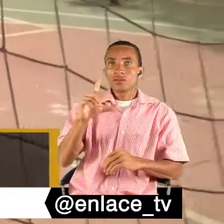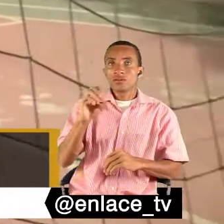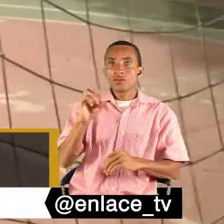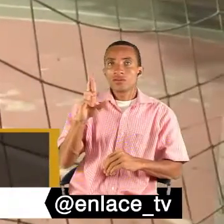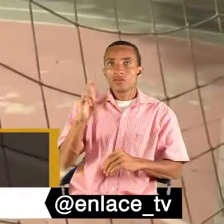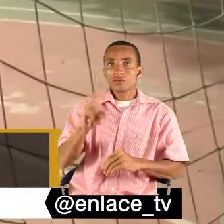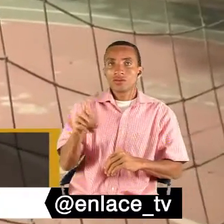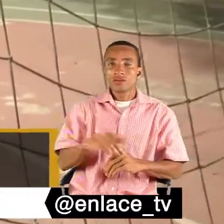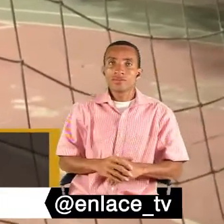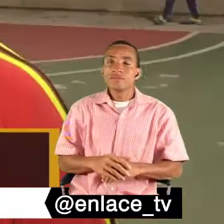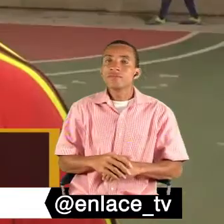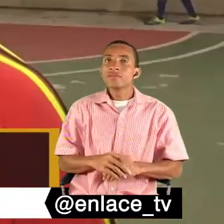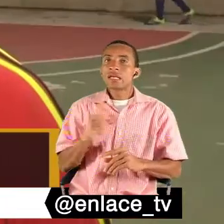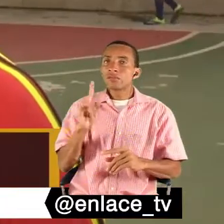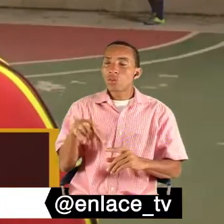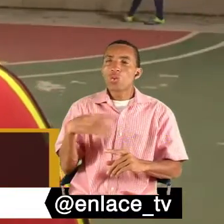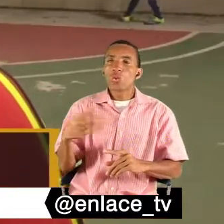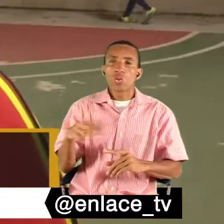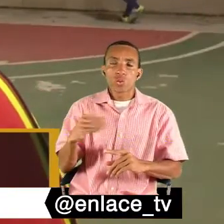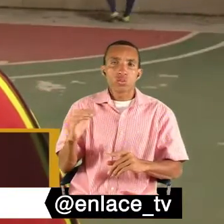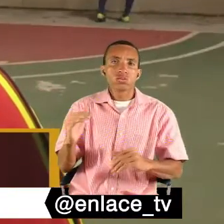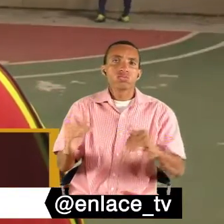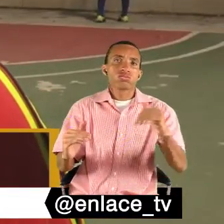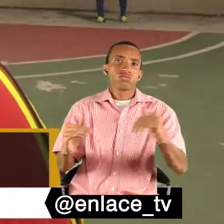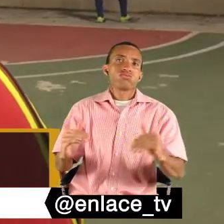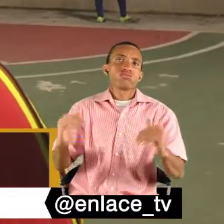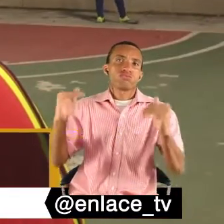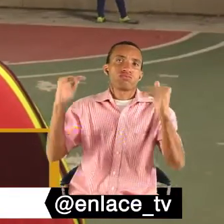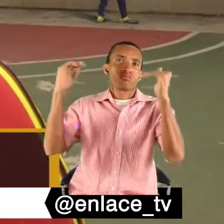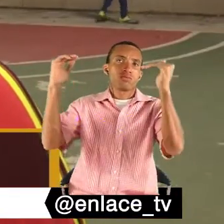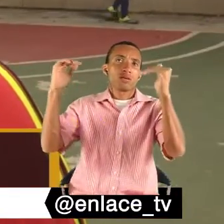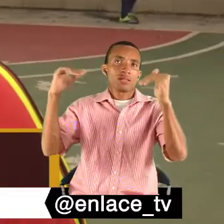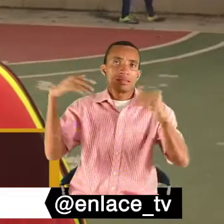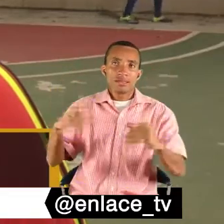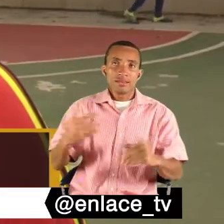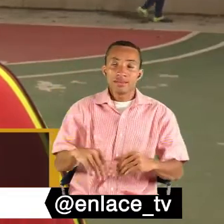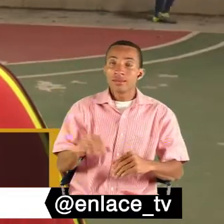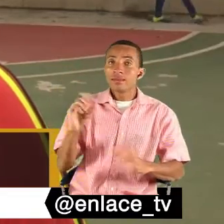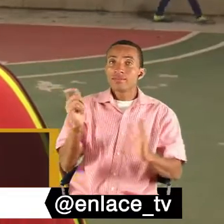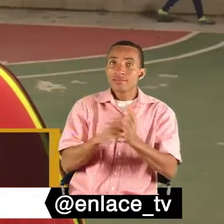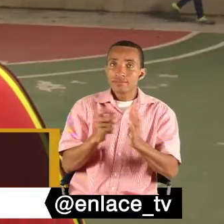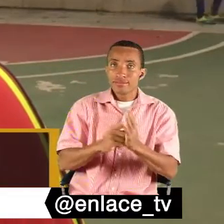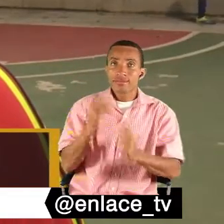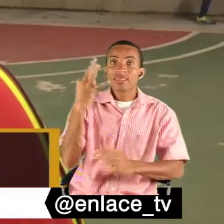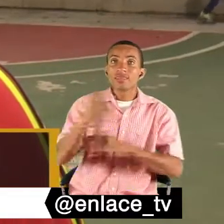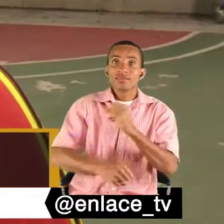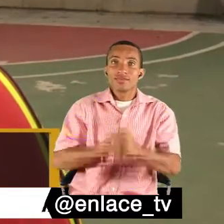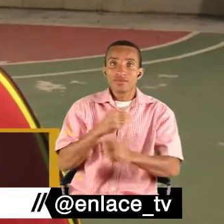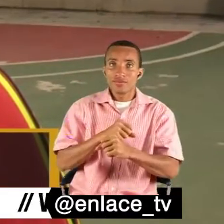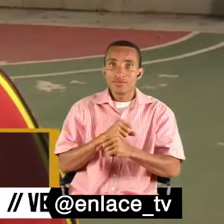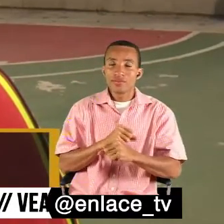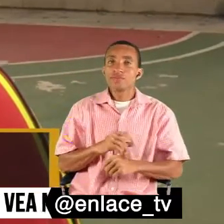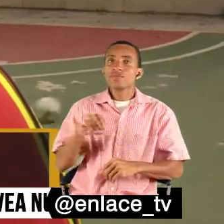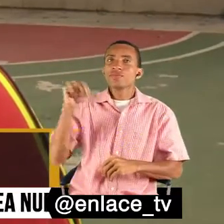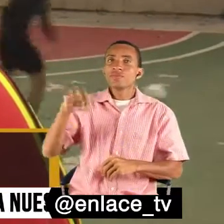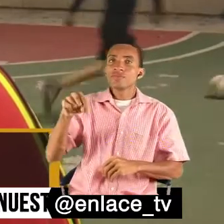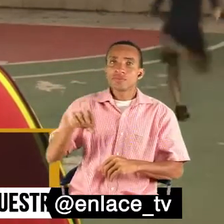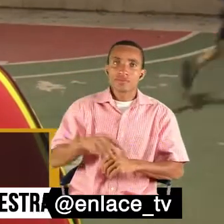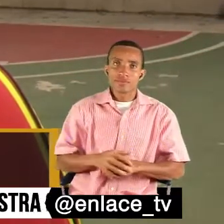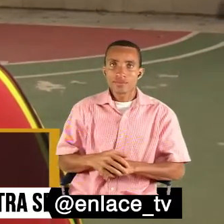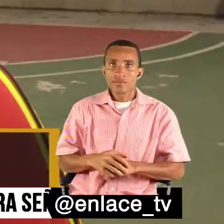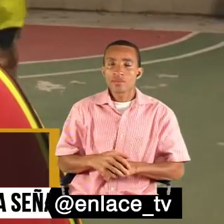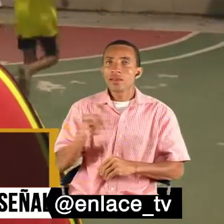microfútbol. Hay un alto nivel. Mire que esta es la tercera edición que nosotros organizamos. en la comisión.